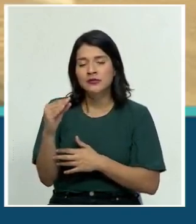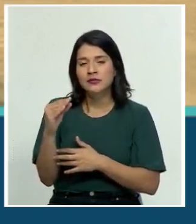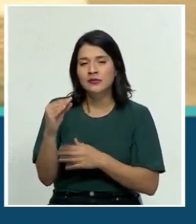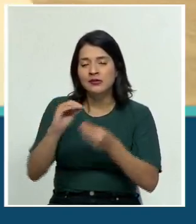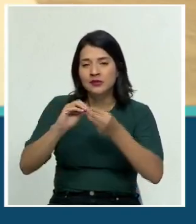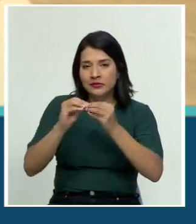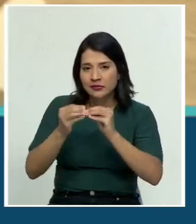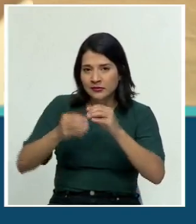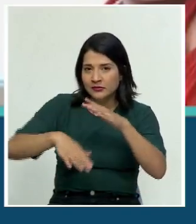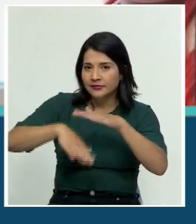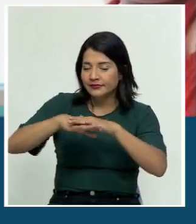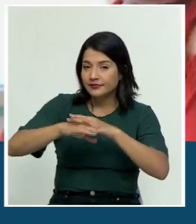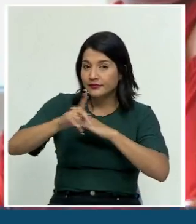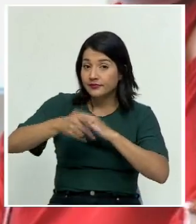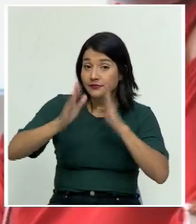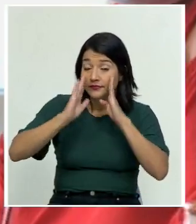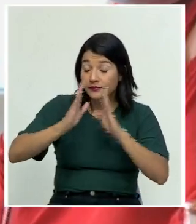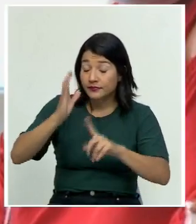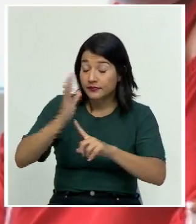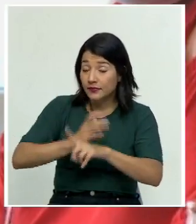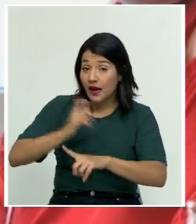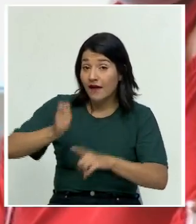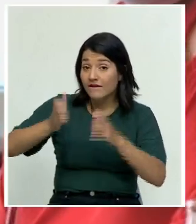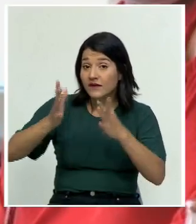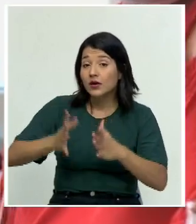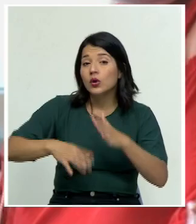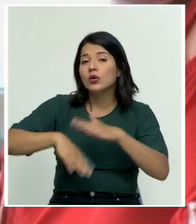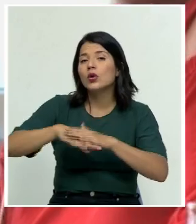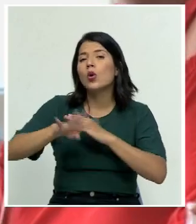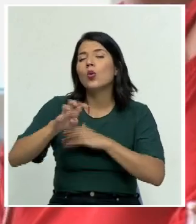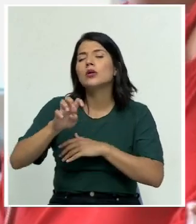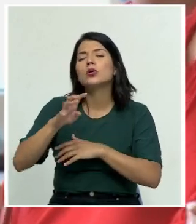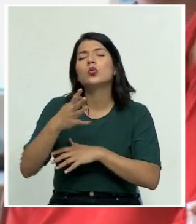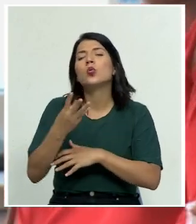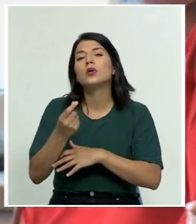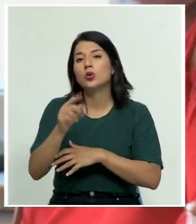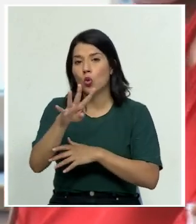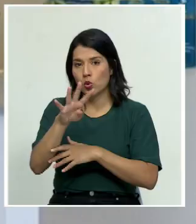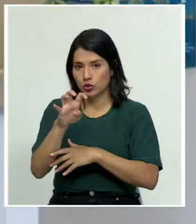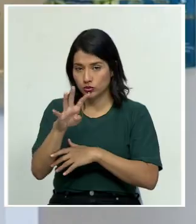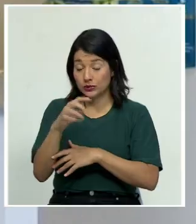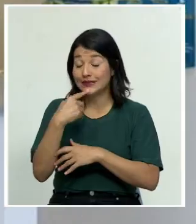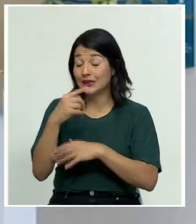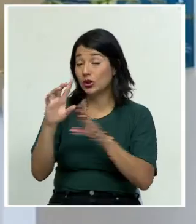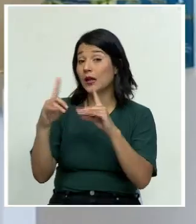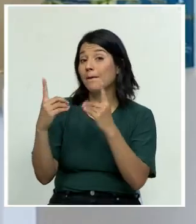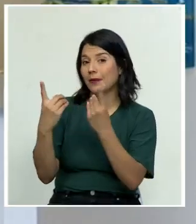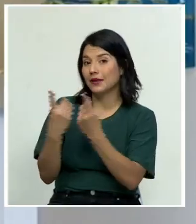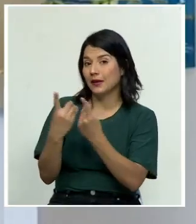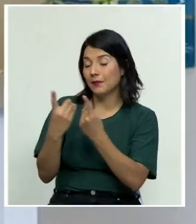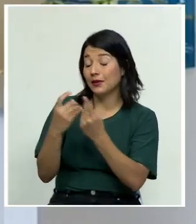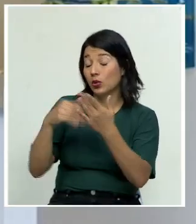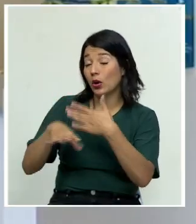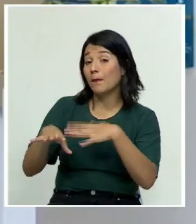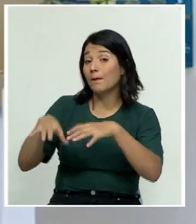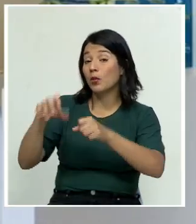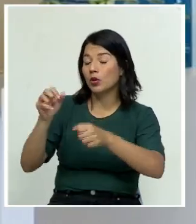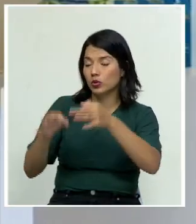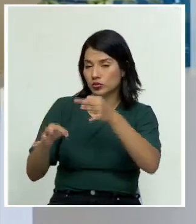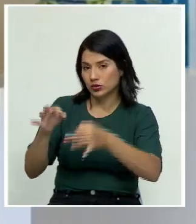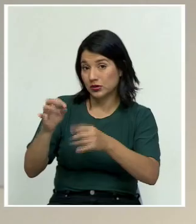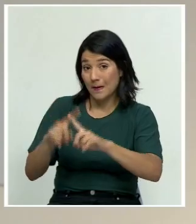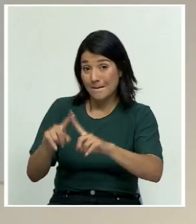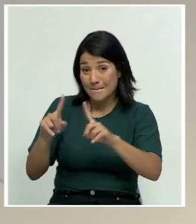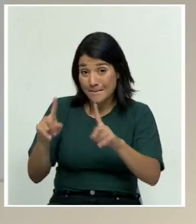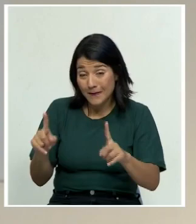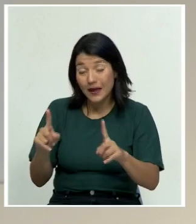abogado es de 400, según lo estipuló el Departamento de Planificación del Poder Judicial. Pero si se ve en detalle, el comportamiento de cada